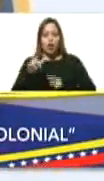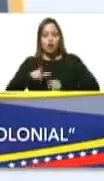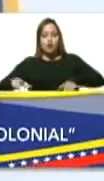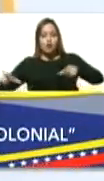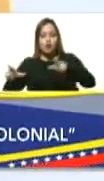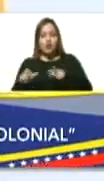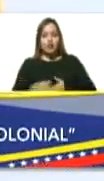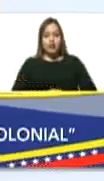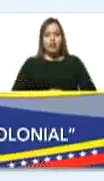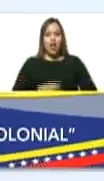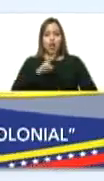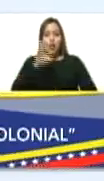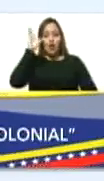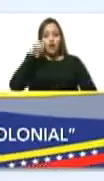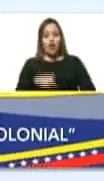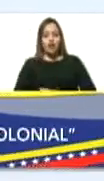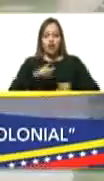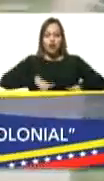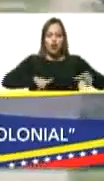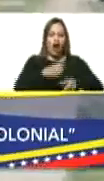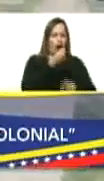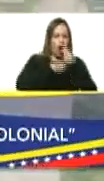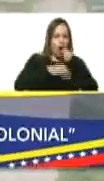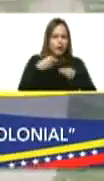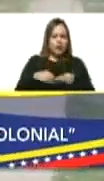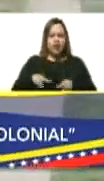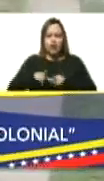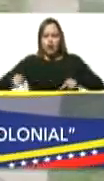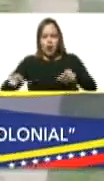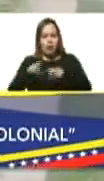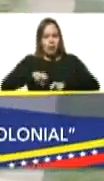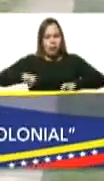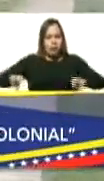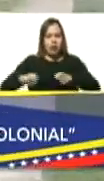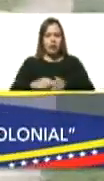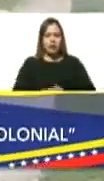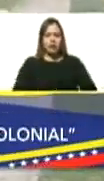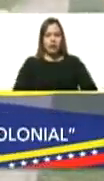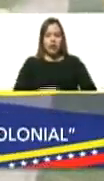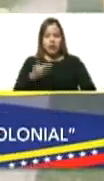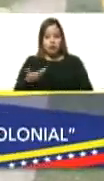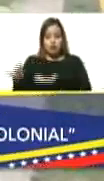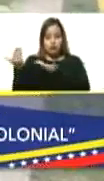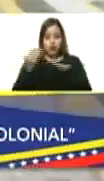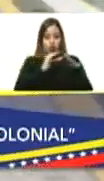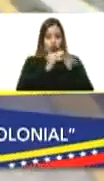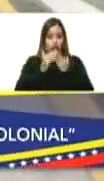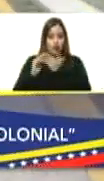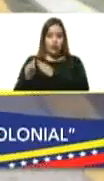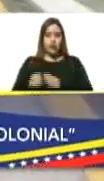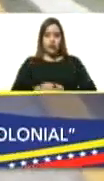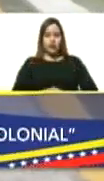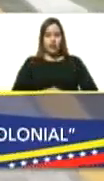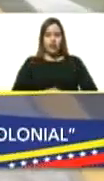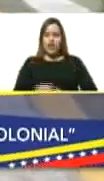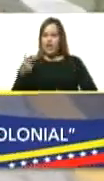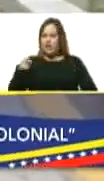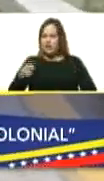dos baños, sala, comedor, todas las condiciones en este caso de la urbanización de esta